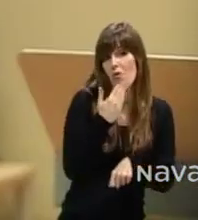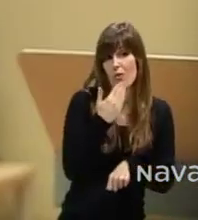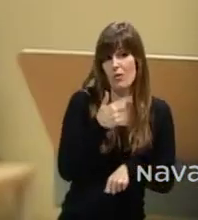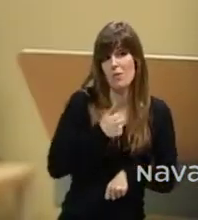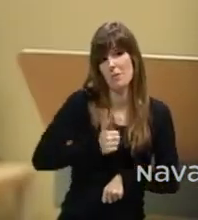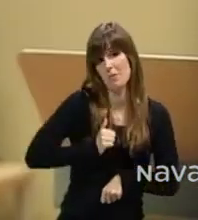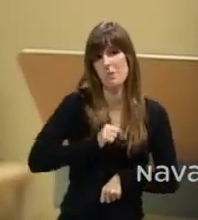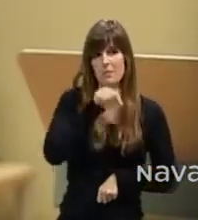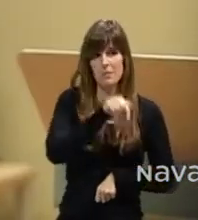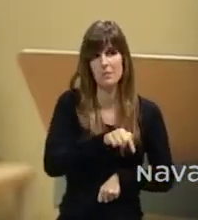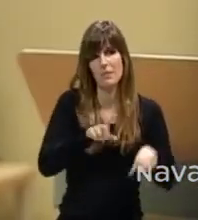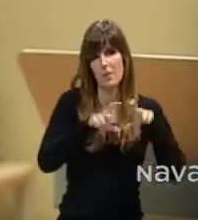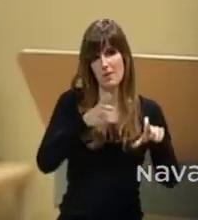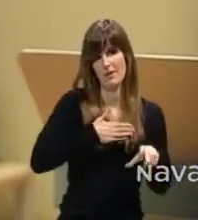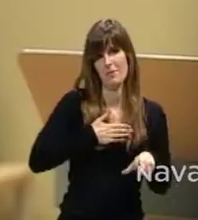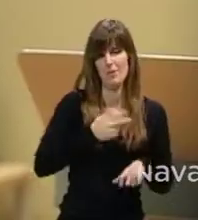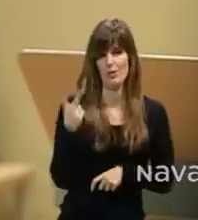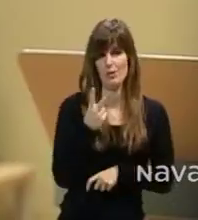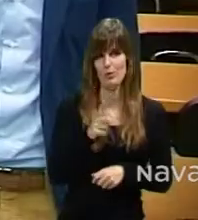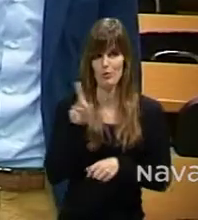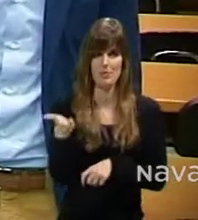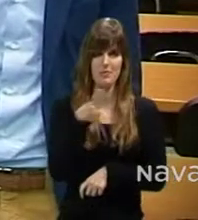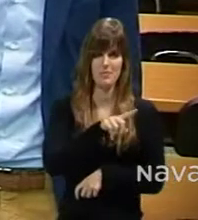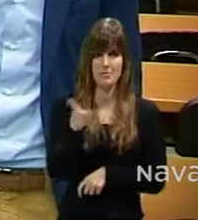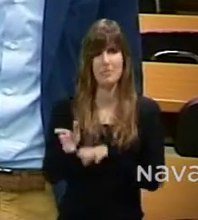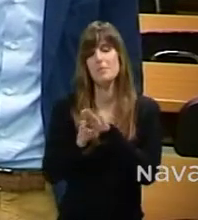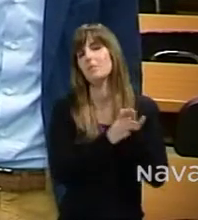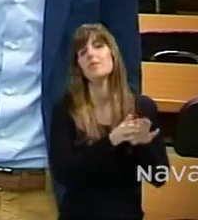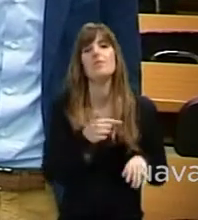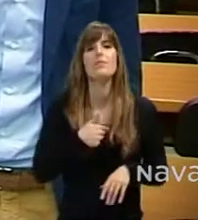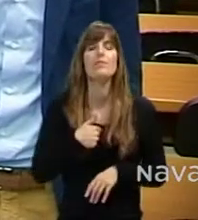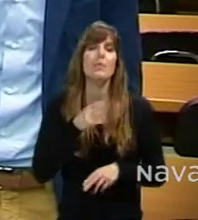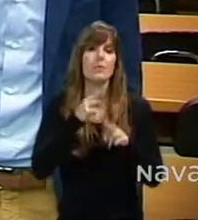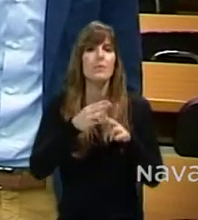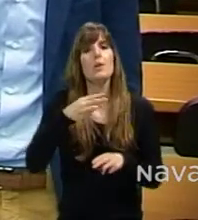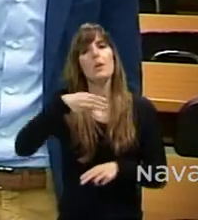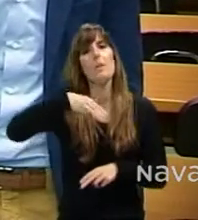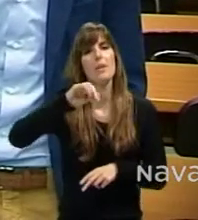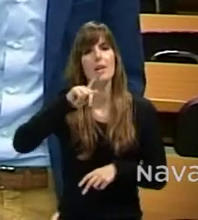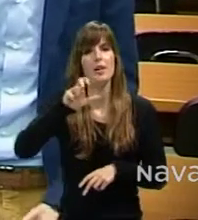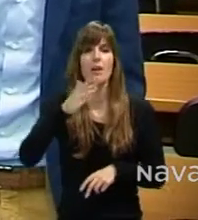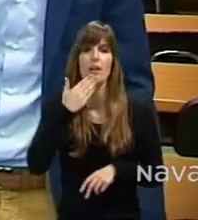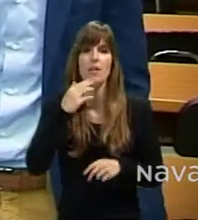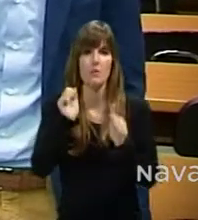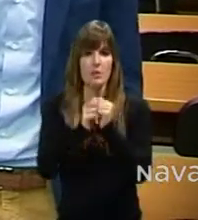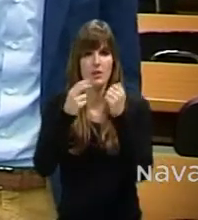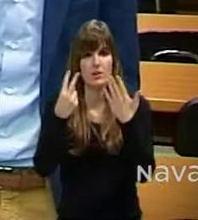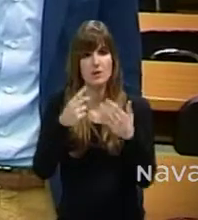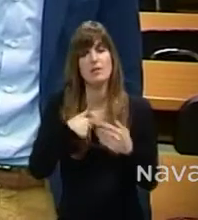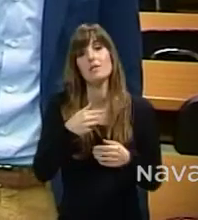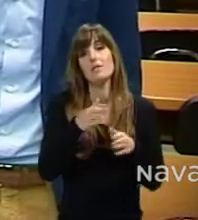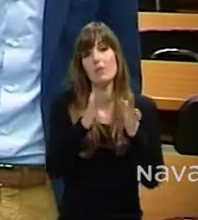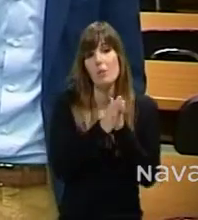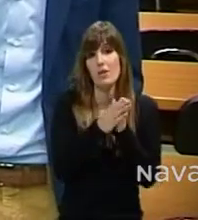para alternarlo con Bersaria, con la empresa. Soy Miguel Rodríguez, tengo 27 años y formo parte junto con